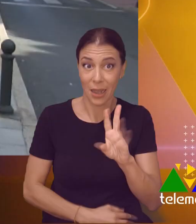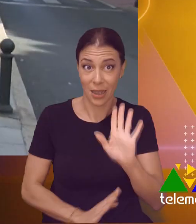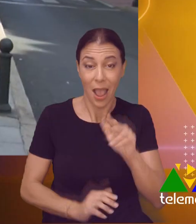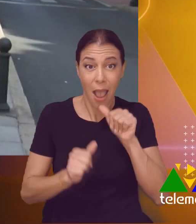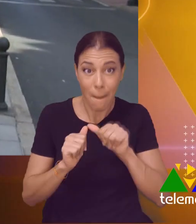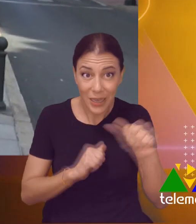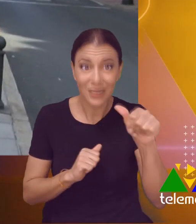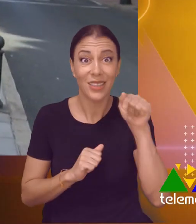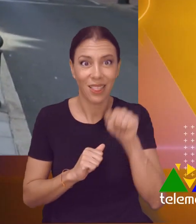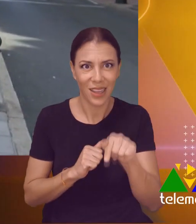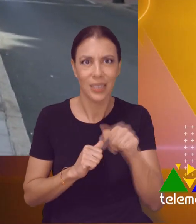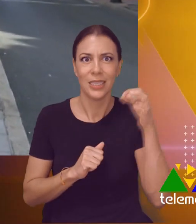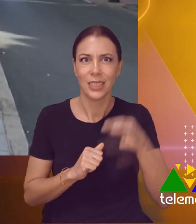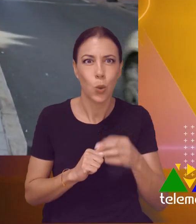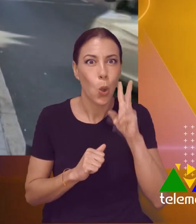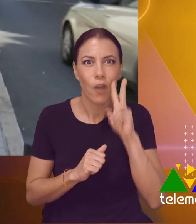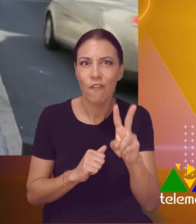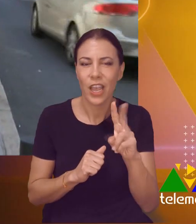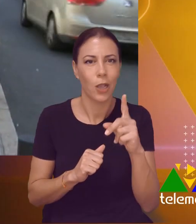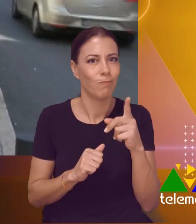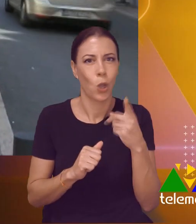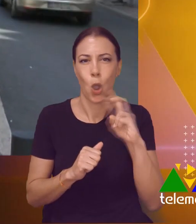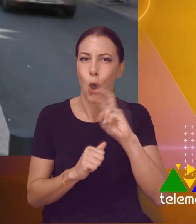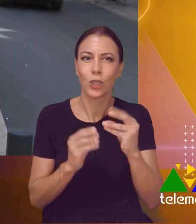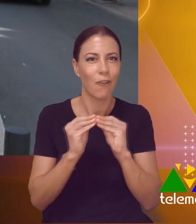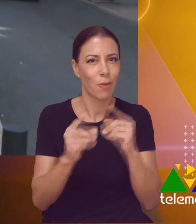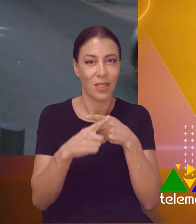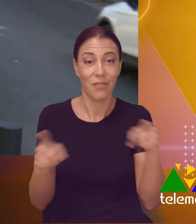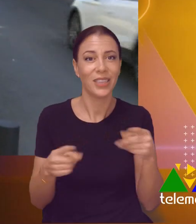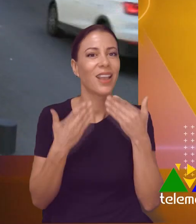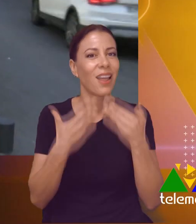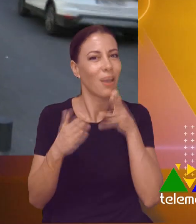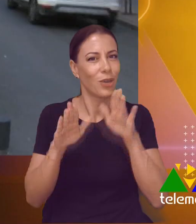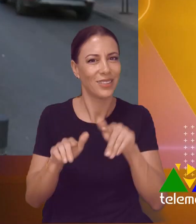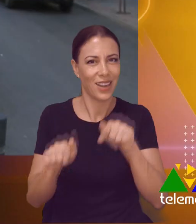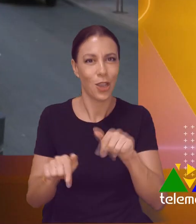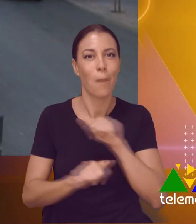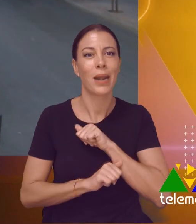lo van a ver todo con otra perspectiva. Gracias por estar ahí, les esperamos la semana que viene. Adiós.